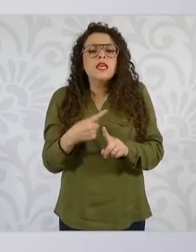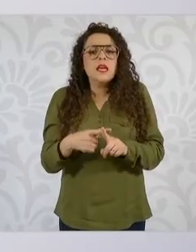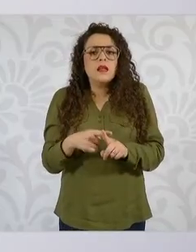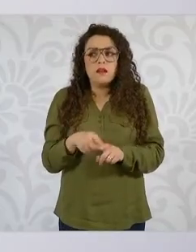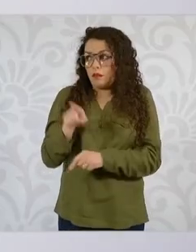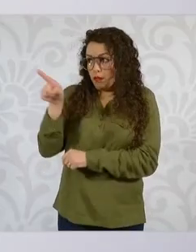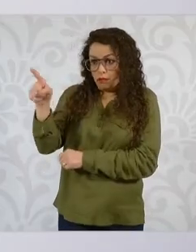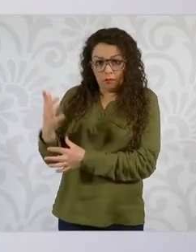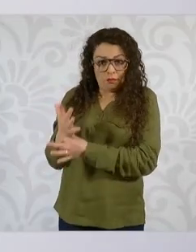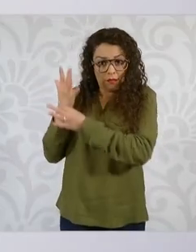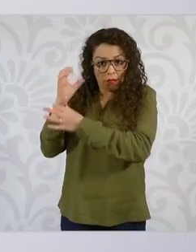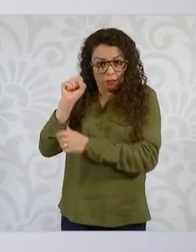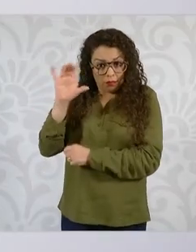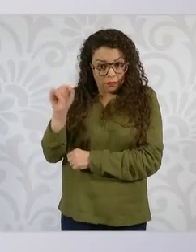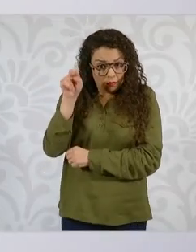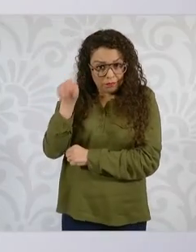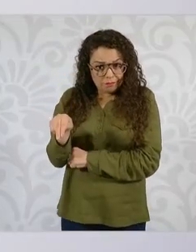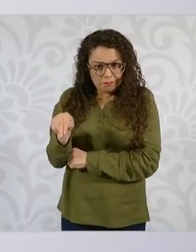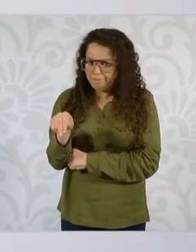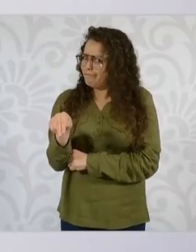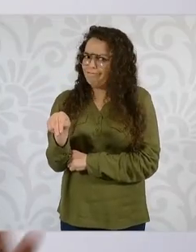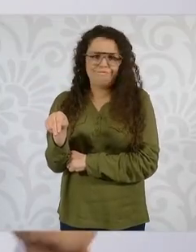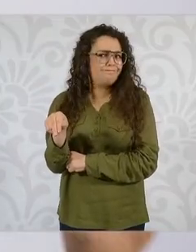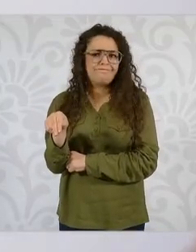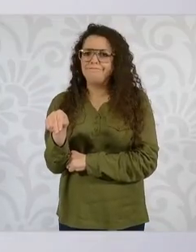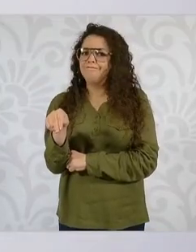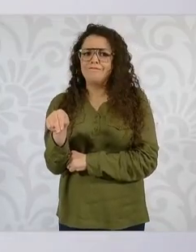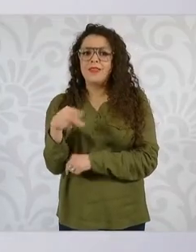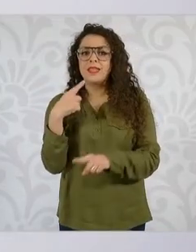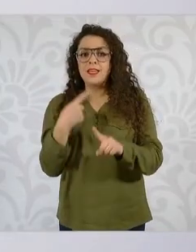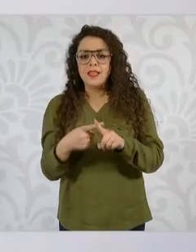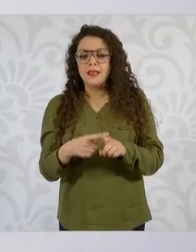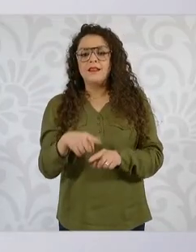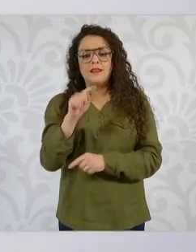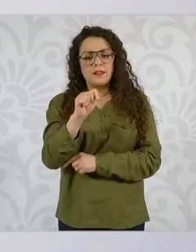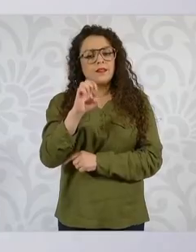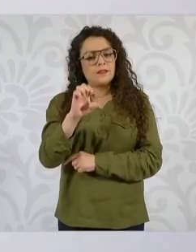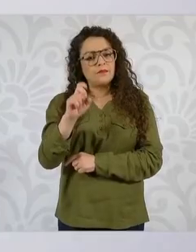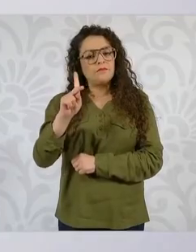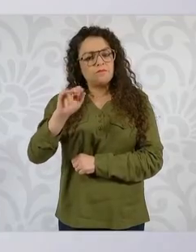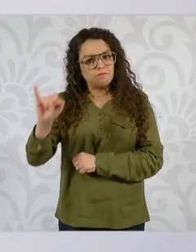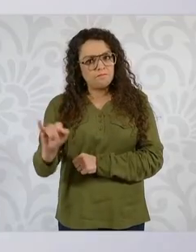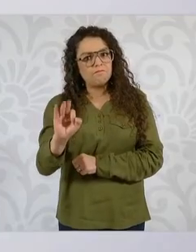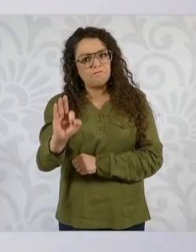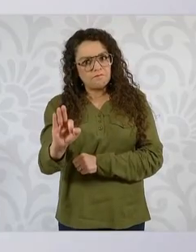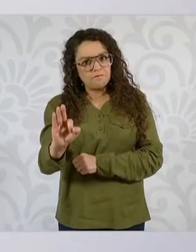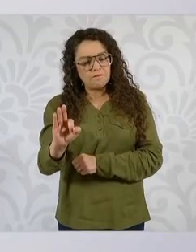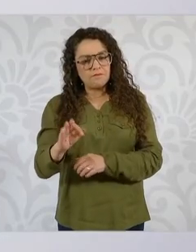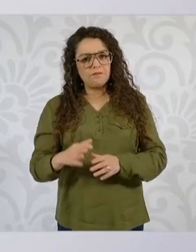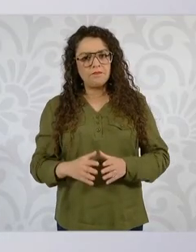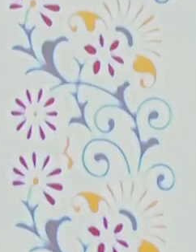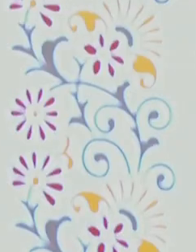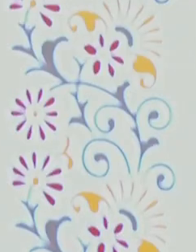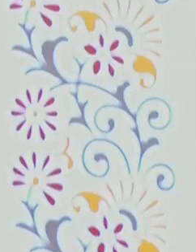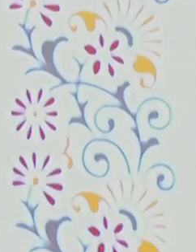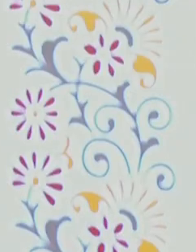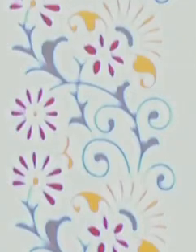es la Suprema Corte de Justicia de la Nación es el Tribunal Electoral del Poder Judicial de la Federación